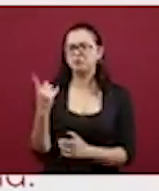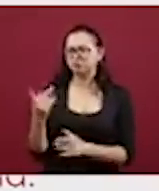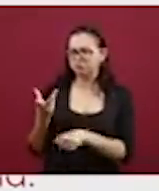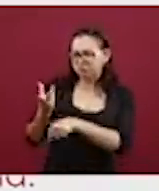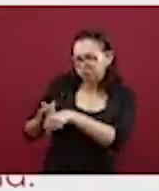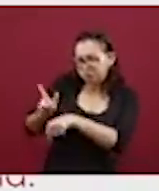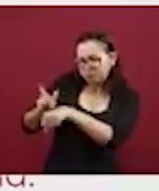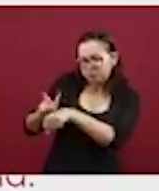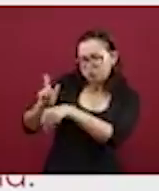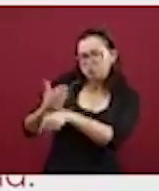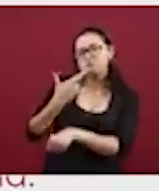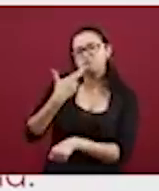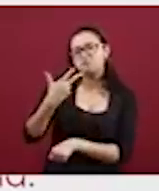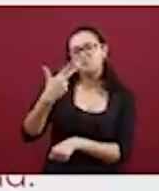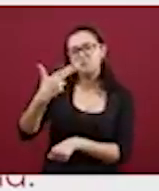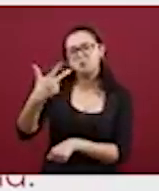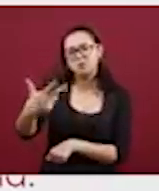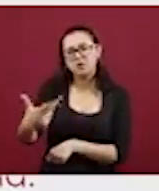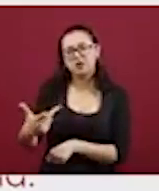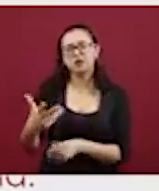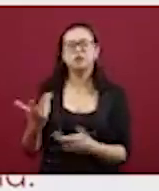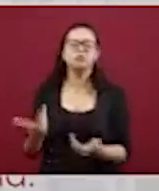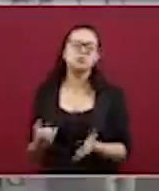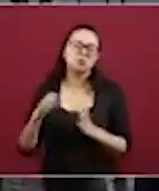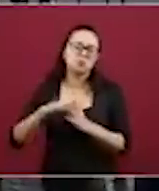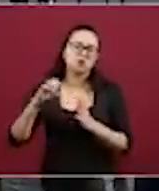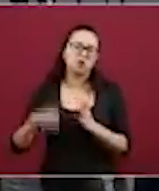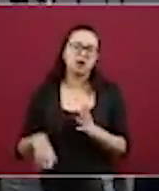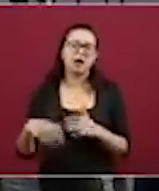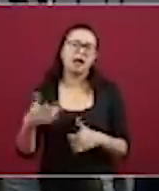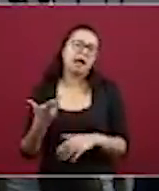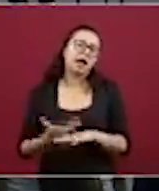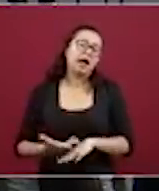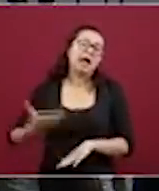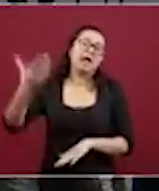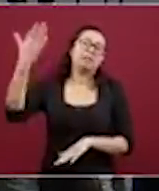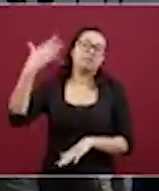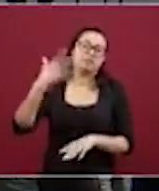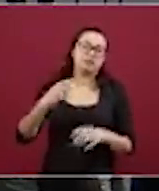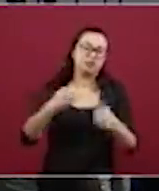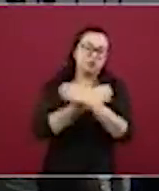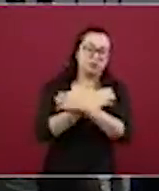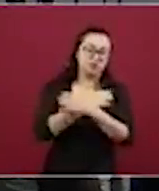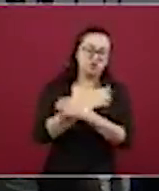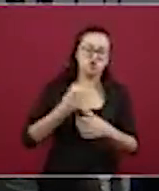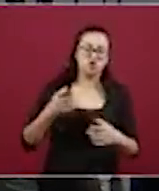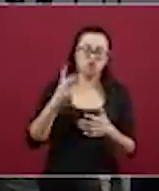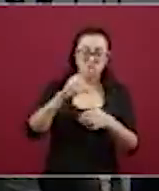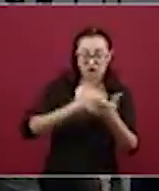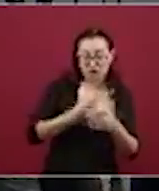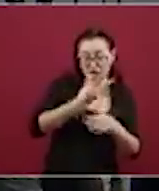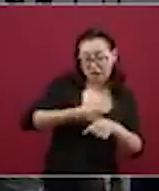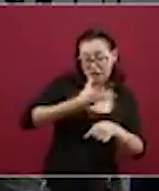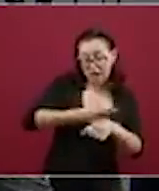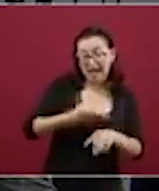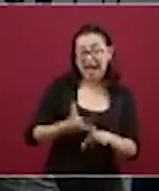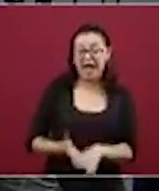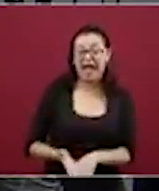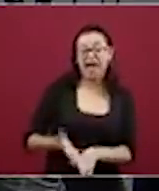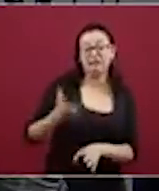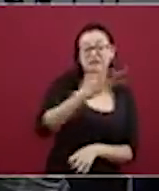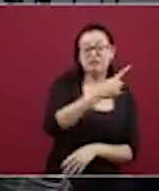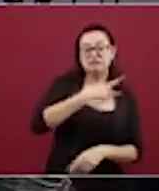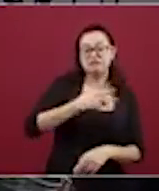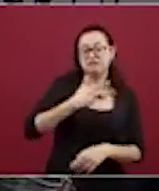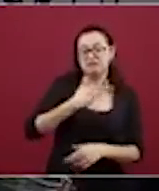mejora, antes de la reforma educativa, por ejemplo, existía la carrera magisterial. Con la carrera magisterial, más de 500 mil